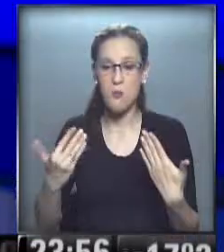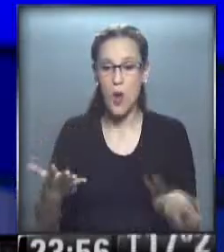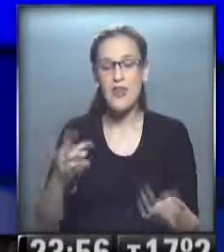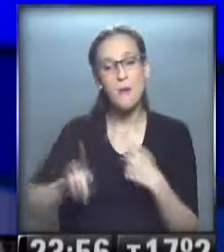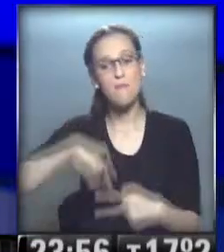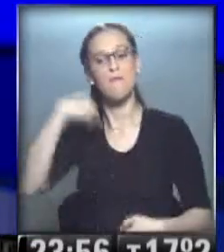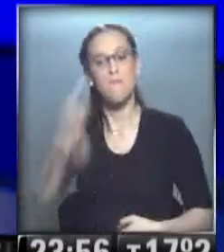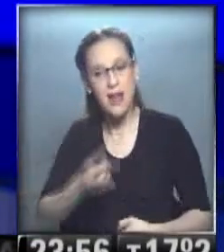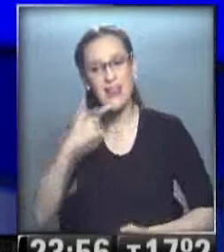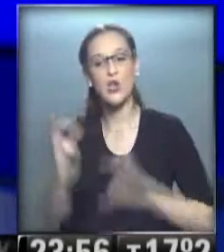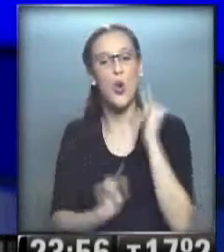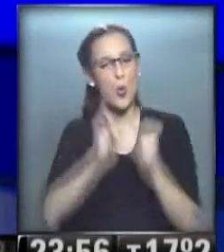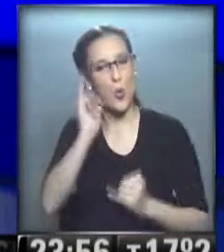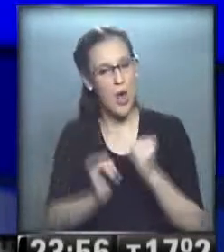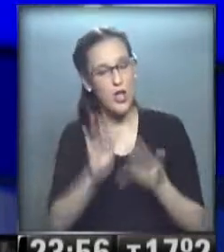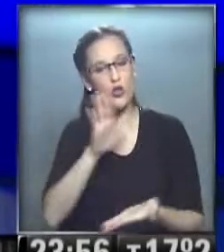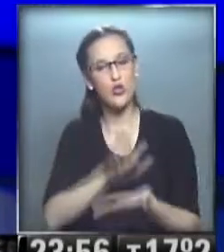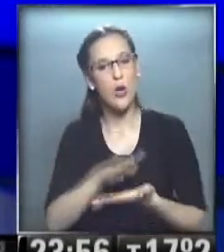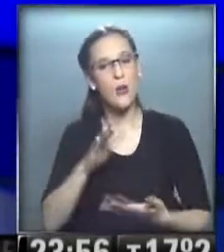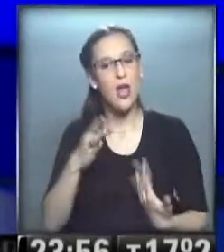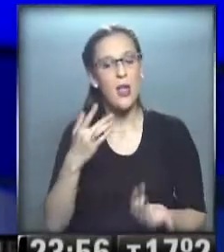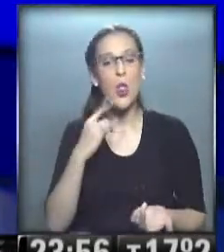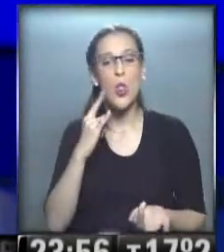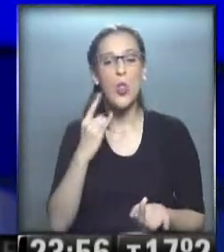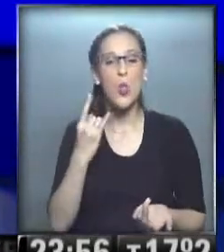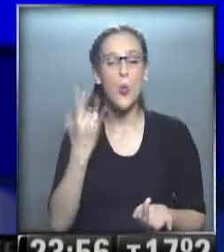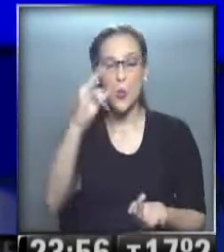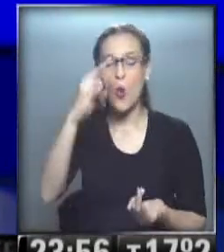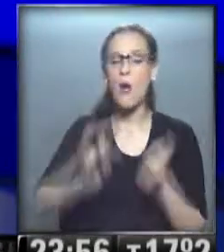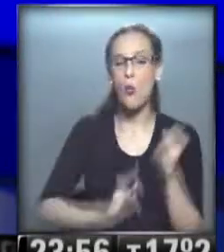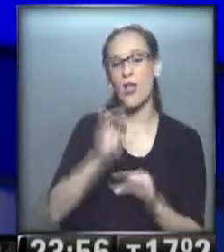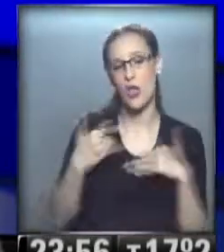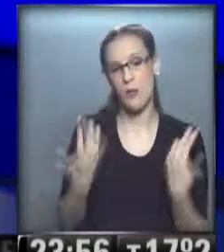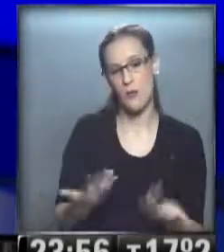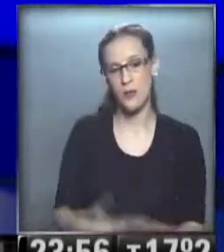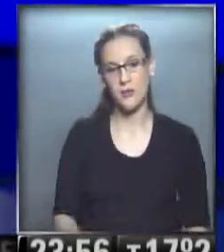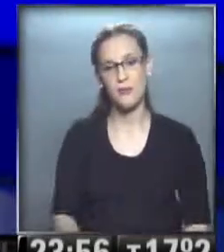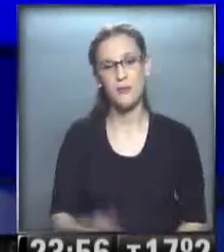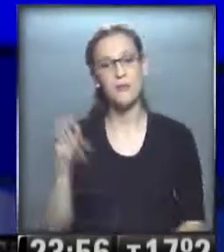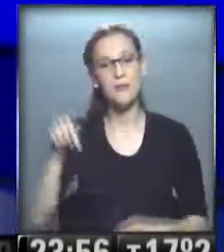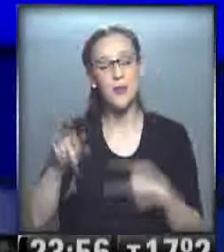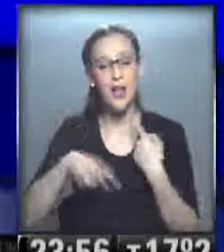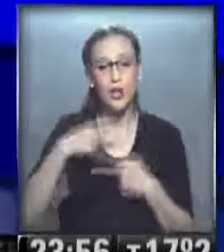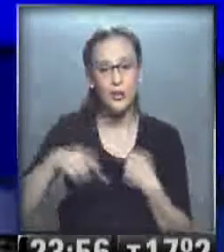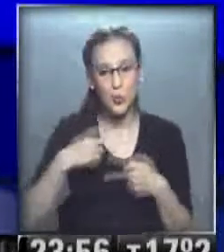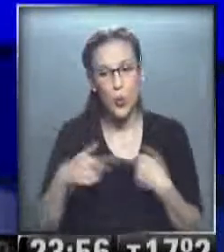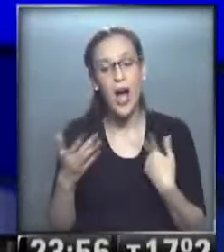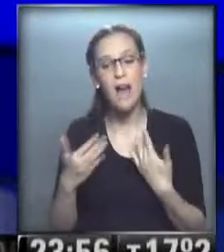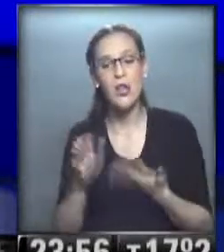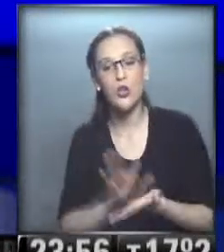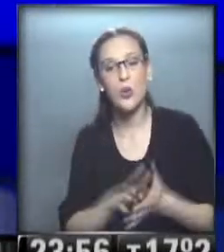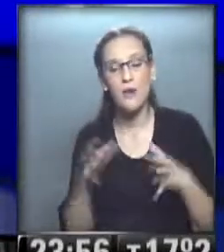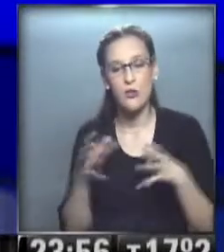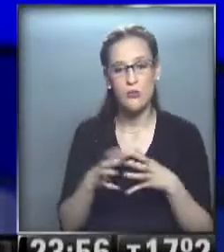te contaré probablemente la clasificación de Uruguay y vas a estar un poquito contento pero también. Por supuesto, imagínese. Vamos a seguir adelante nosotros hablando de fútbol, en este